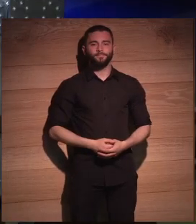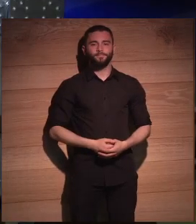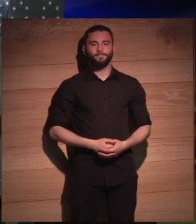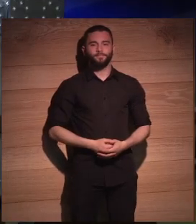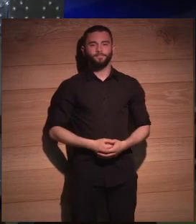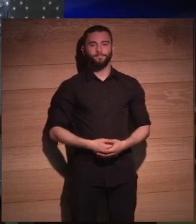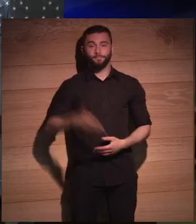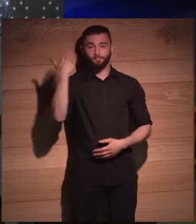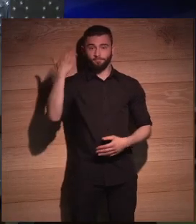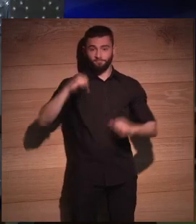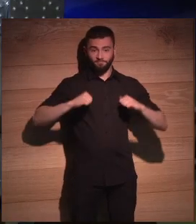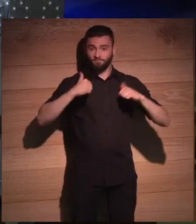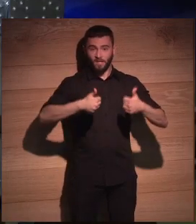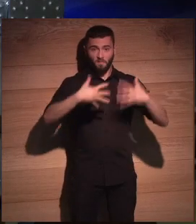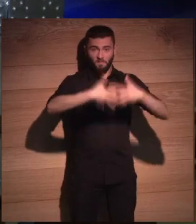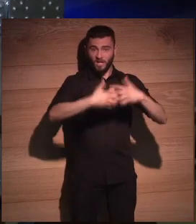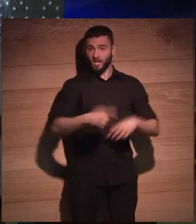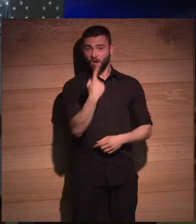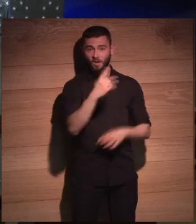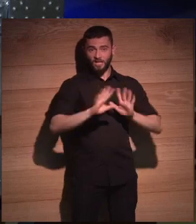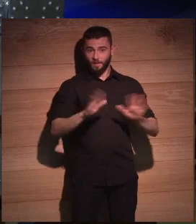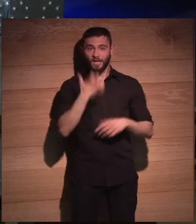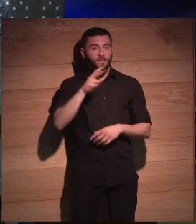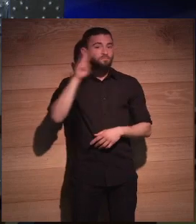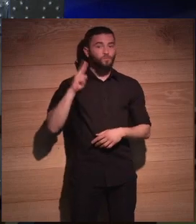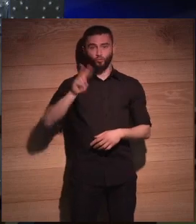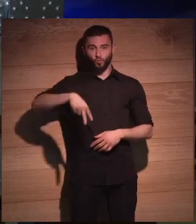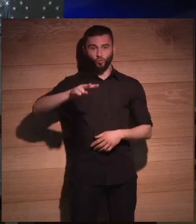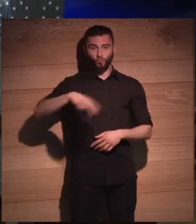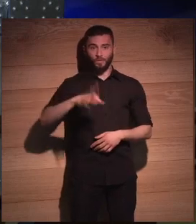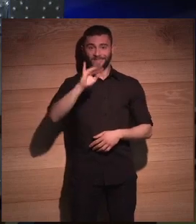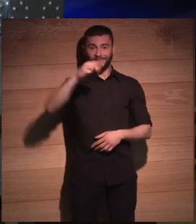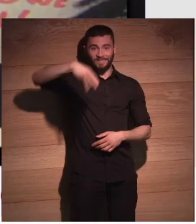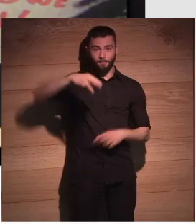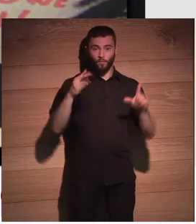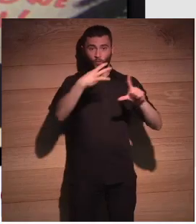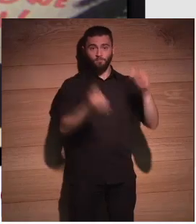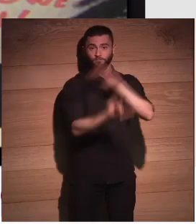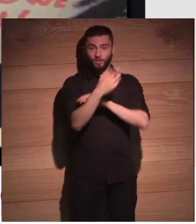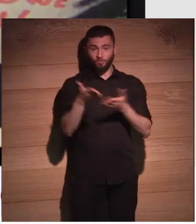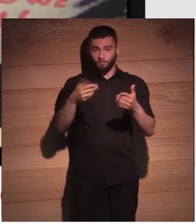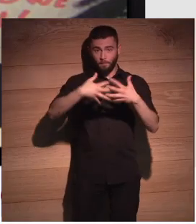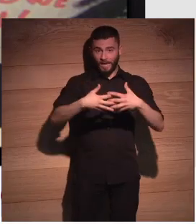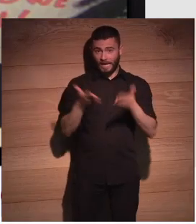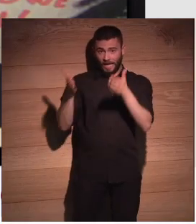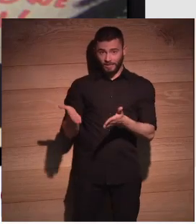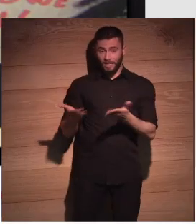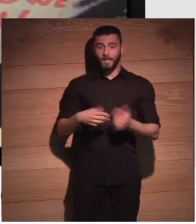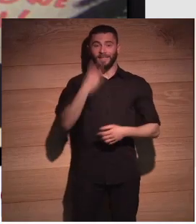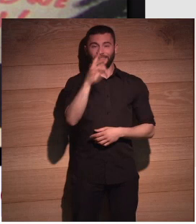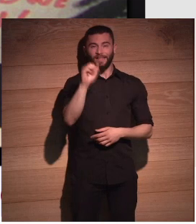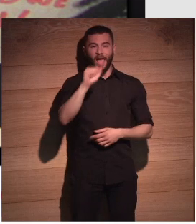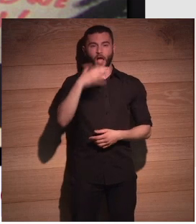Cuando todo empezó había una máquina, nada más. Si no la habéis visto nunca, esta es la máquina donde Tim inventó la web y que hace 30 años,